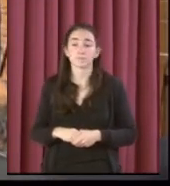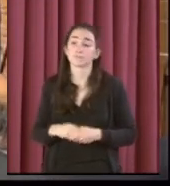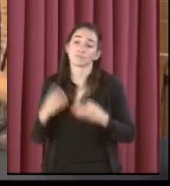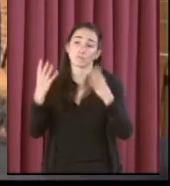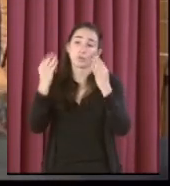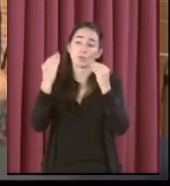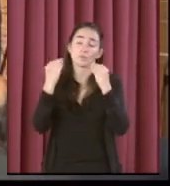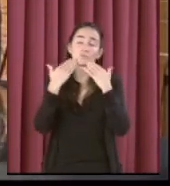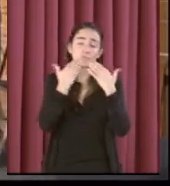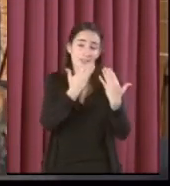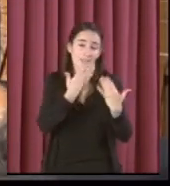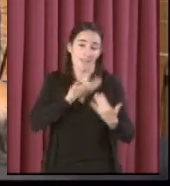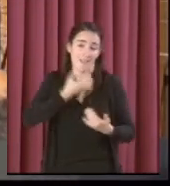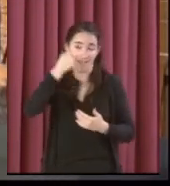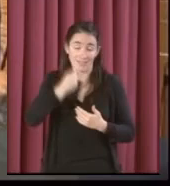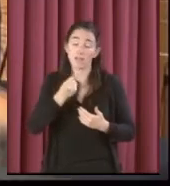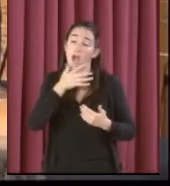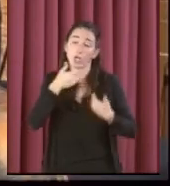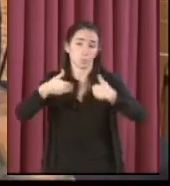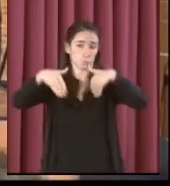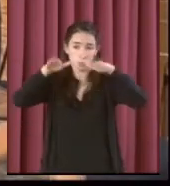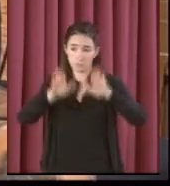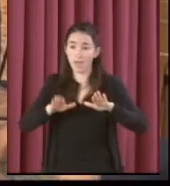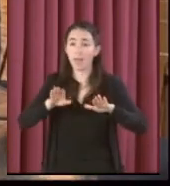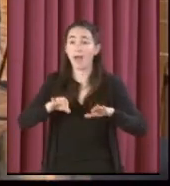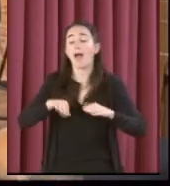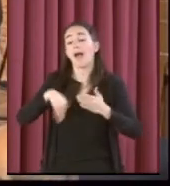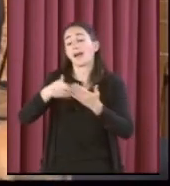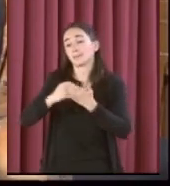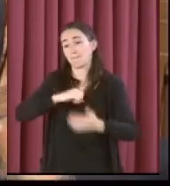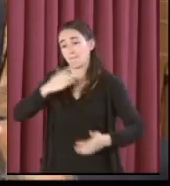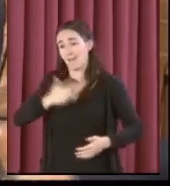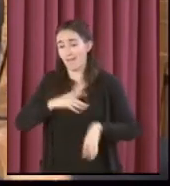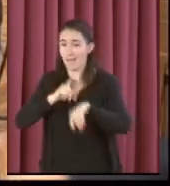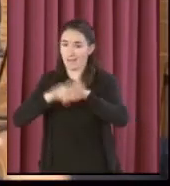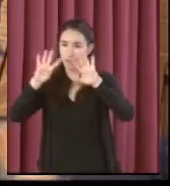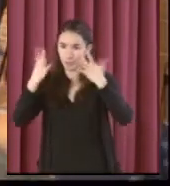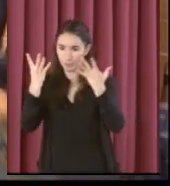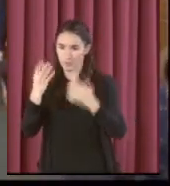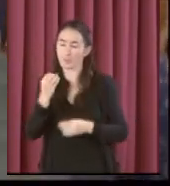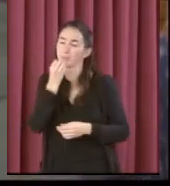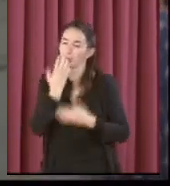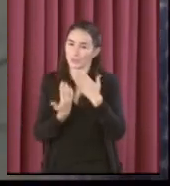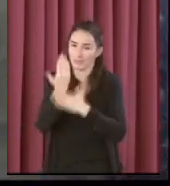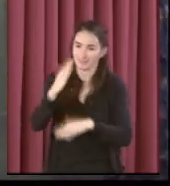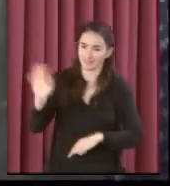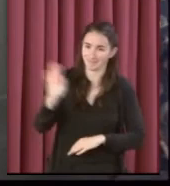Muchas gracias, señora alcaldesa. Se suspende la sesión que será reanudada mañana a las 9:00. Buenos días a todos.